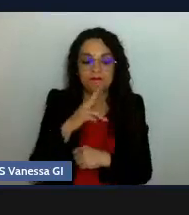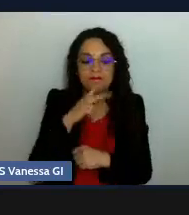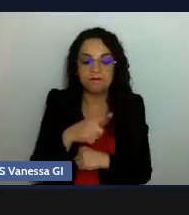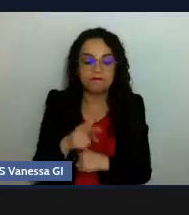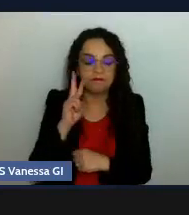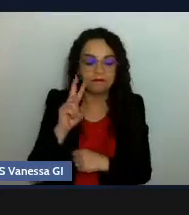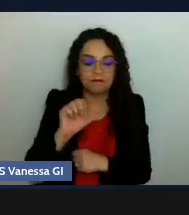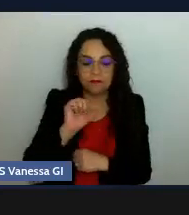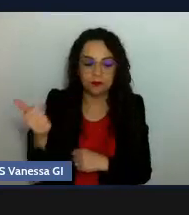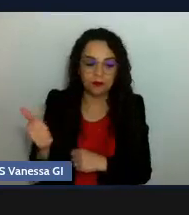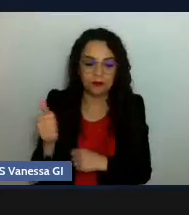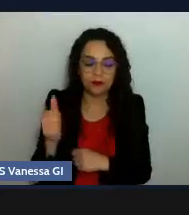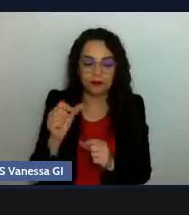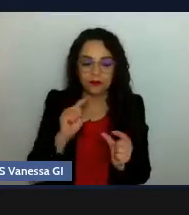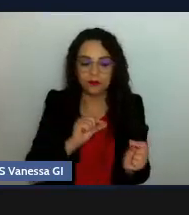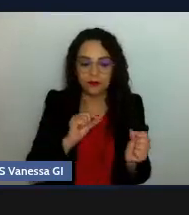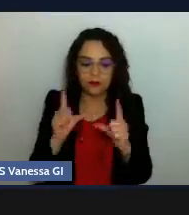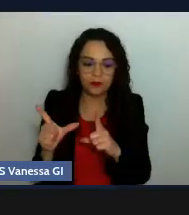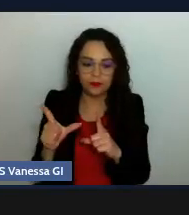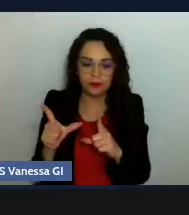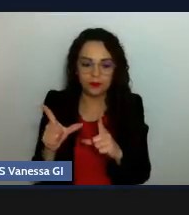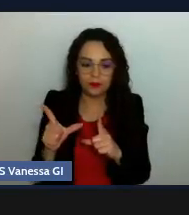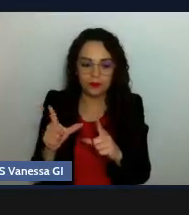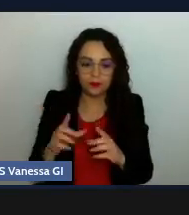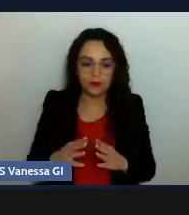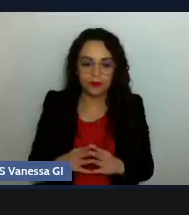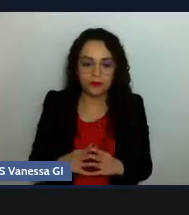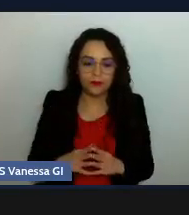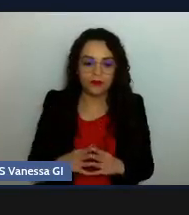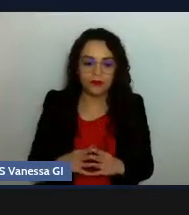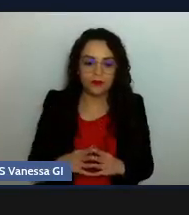y podemos cerrar con el video si se logra.